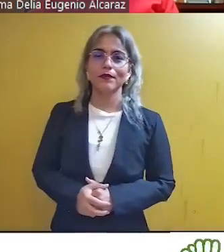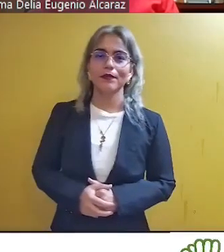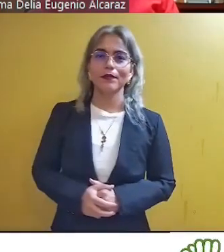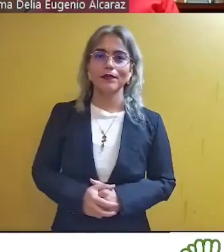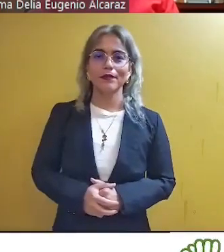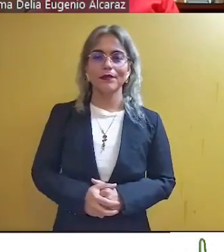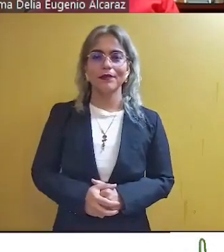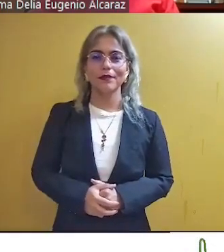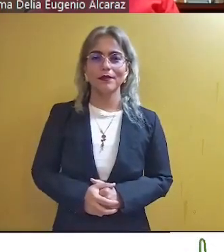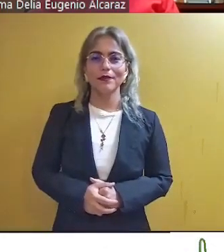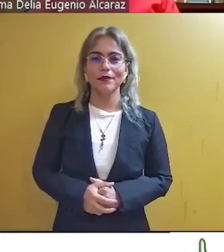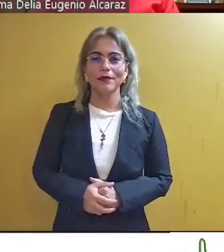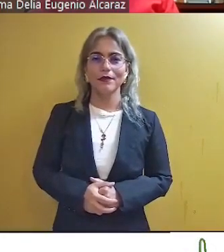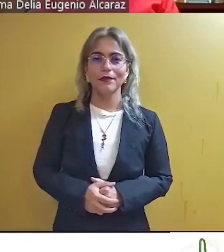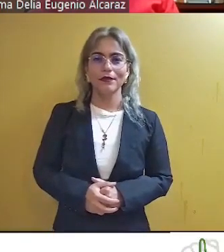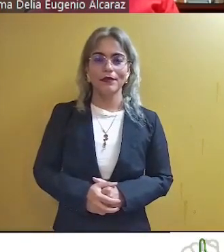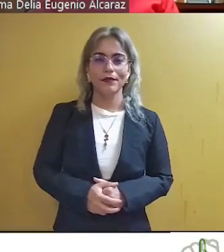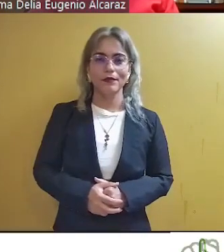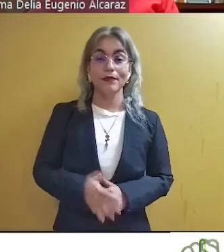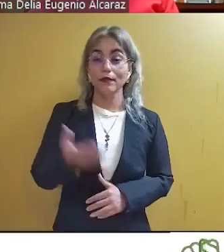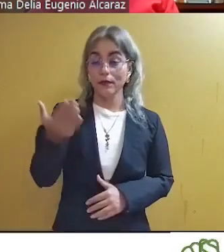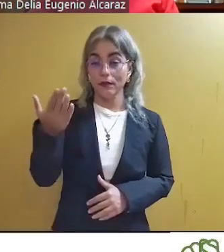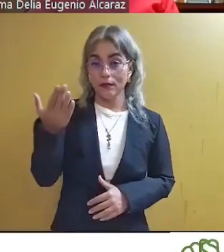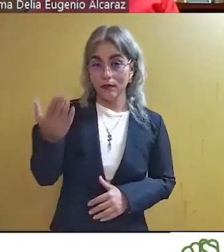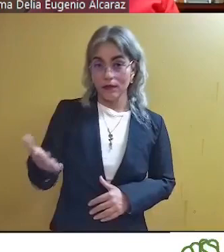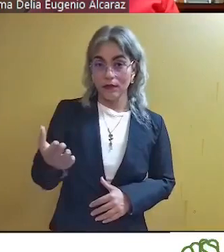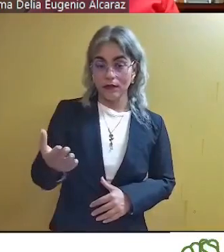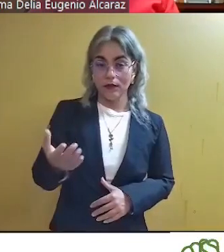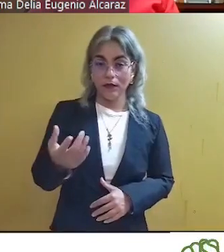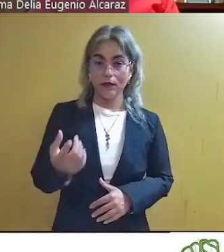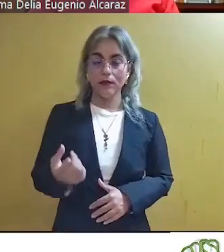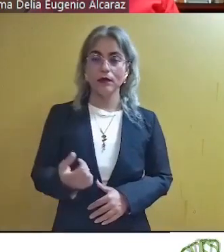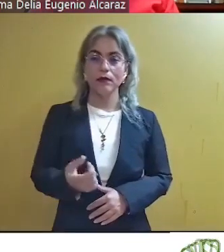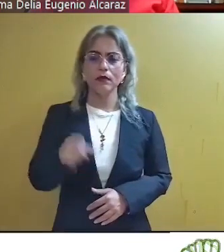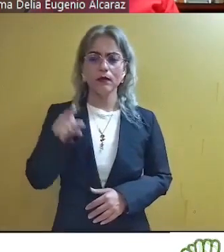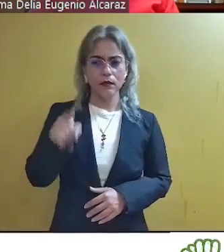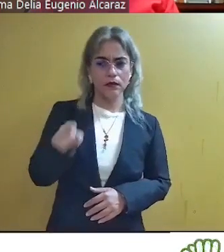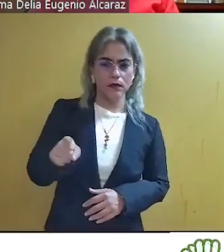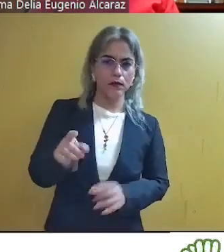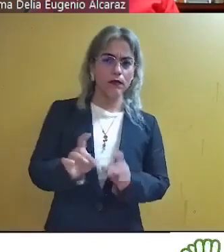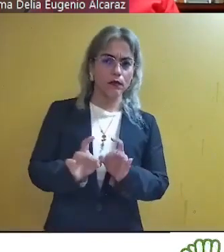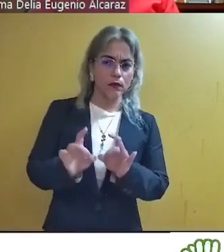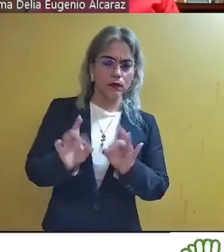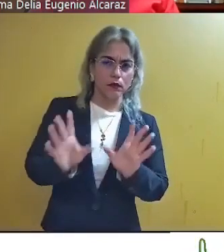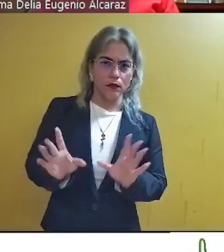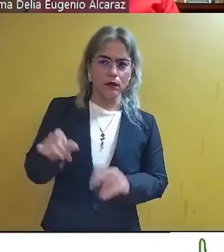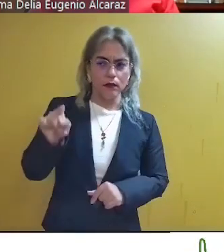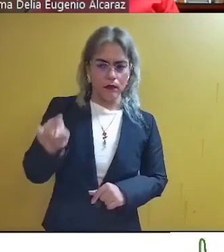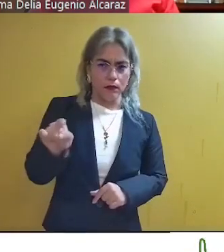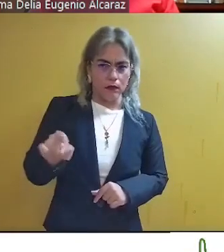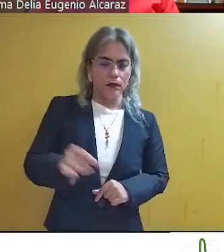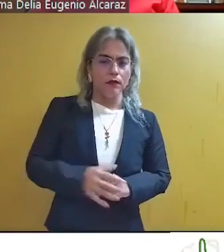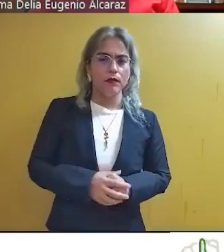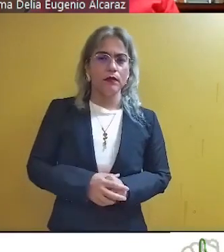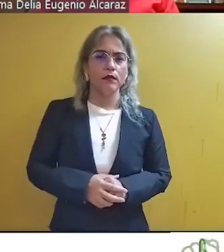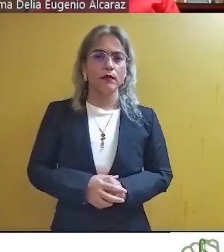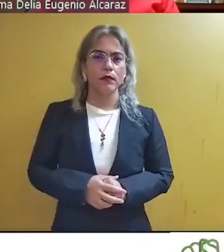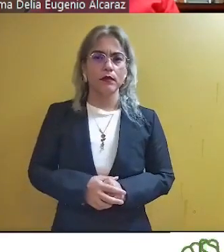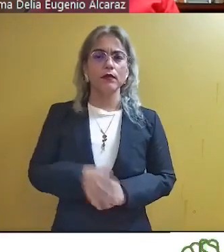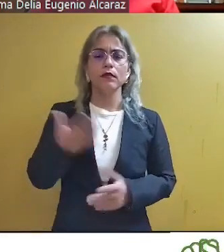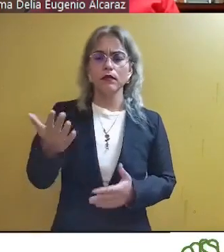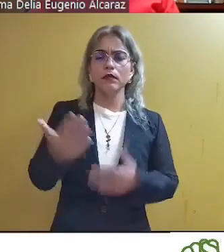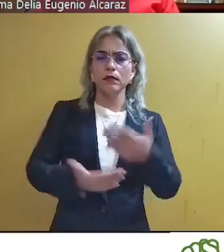Ello, porque al derivar el acto impugnado de un procedimiento incidental que tiene naturaleza jurídica propia y su propósito es